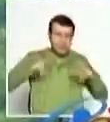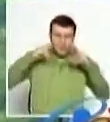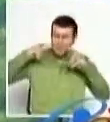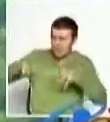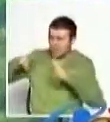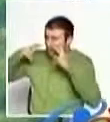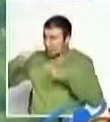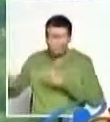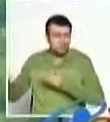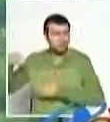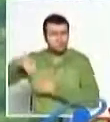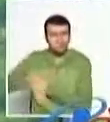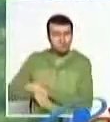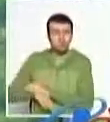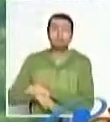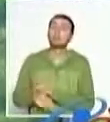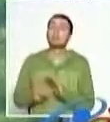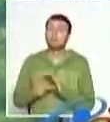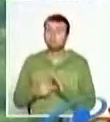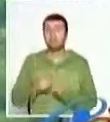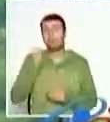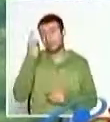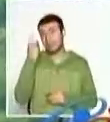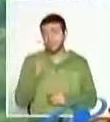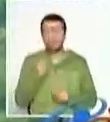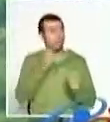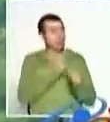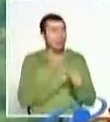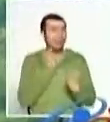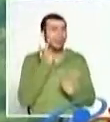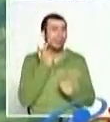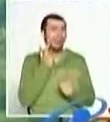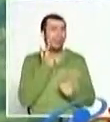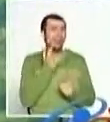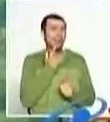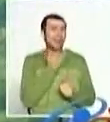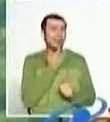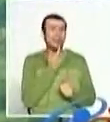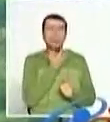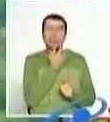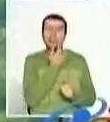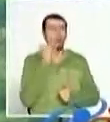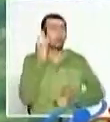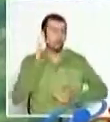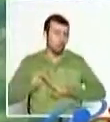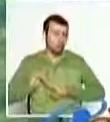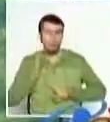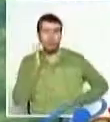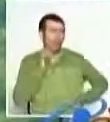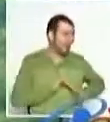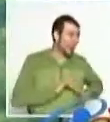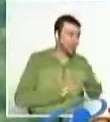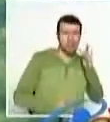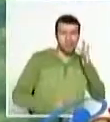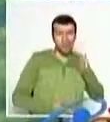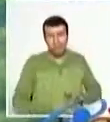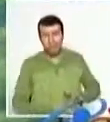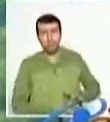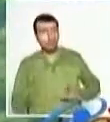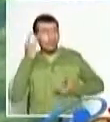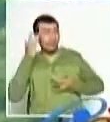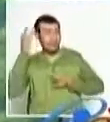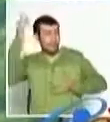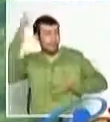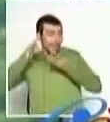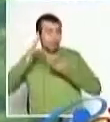no. Es entender que cada pieza dentaria está conectada con el resto del cuerpo. Es ampliar el concepto. La